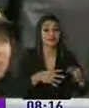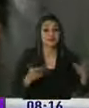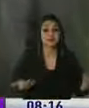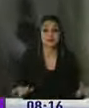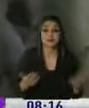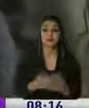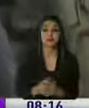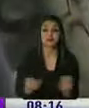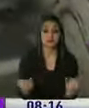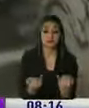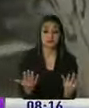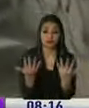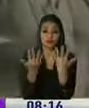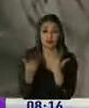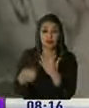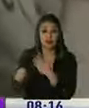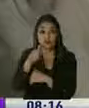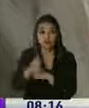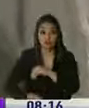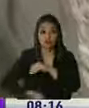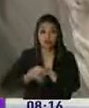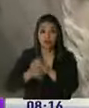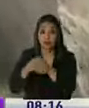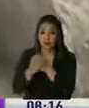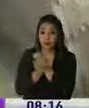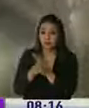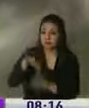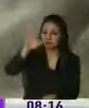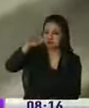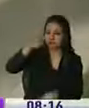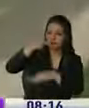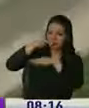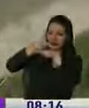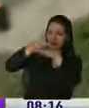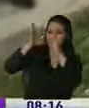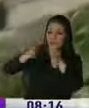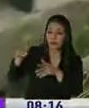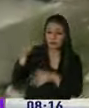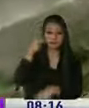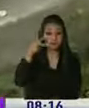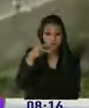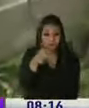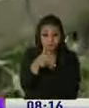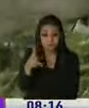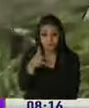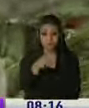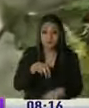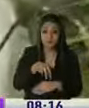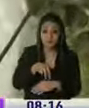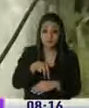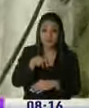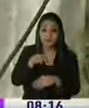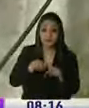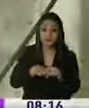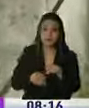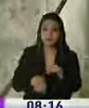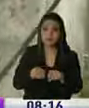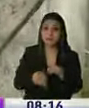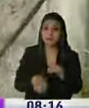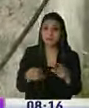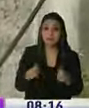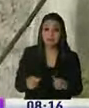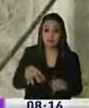la maleza les cubre a la delincuencia. Tito, mire aquí lo que sucede, también el cemento se está cediendo y aquí